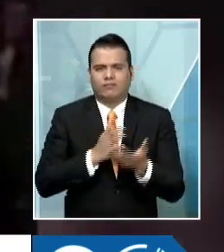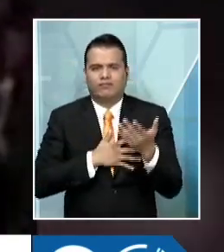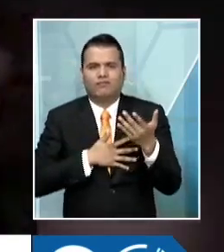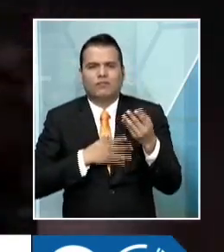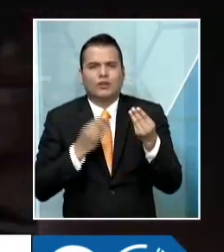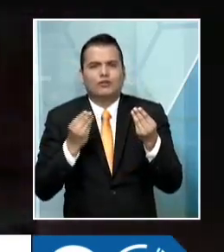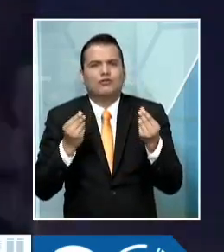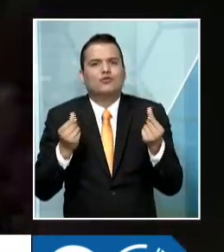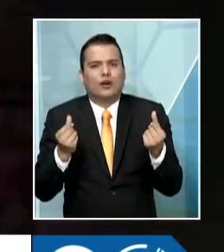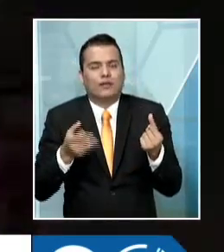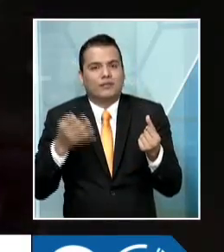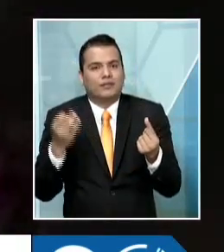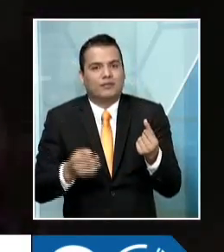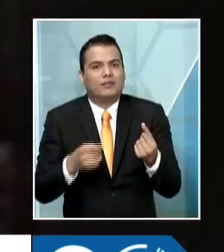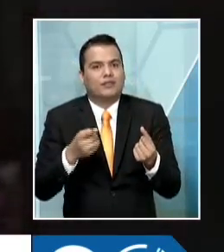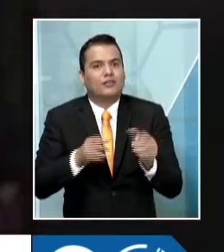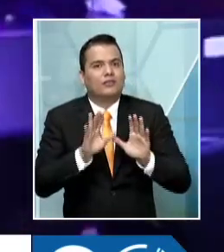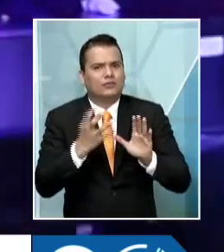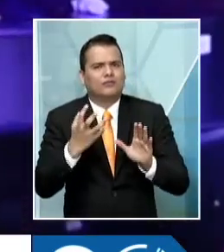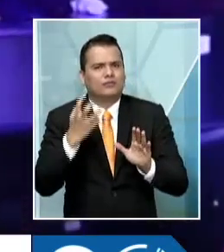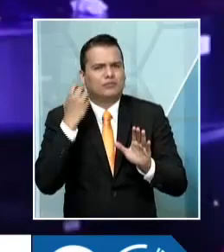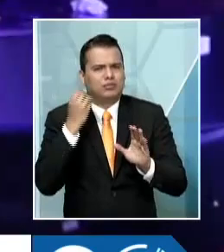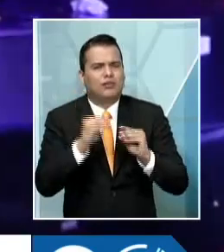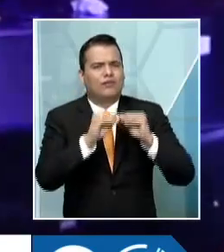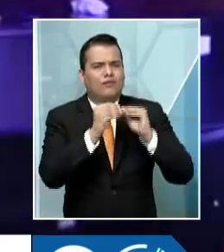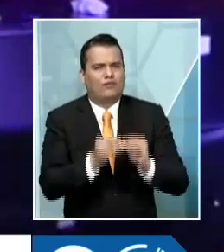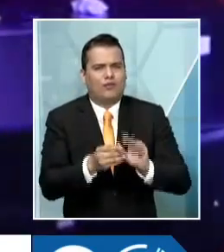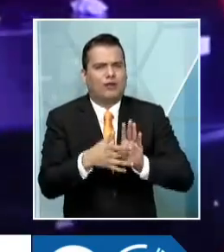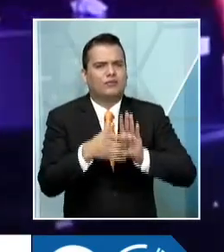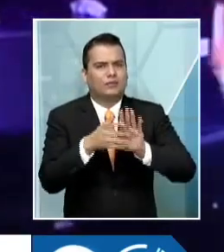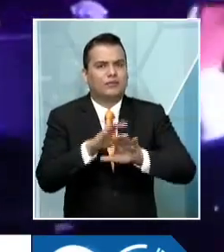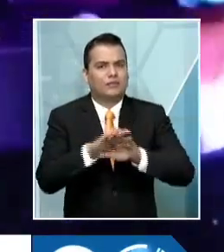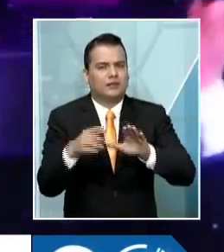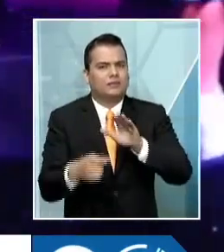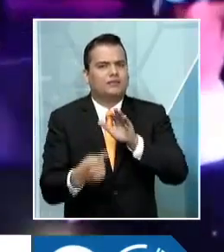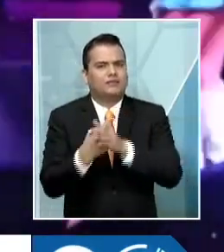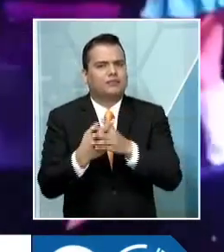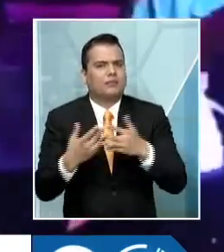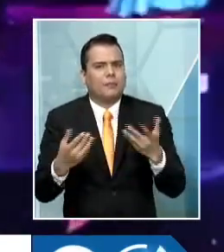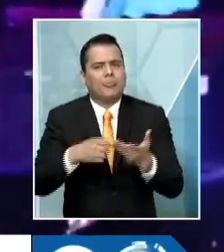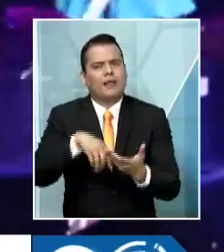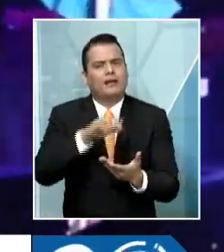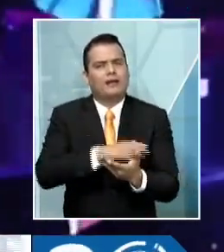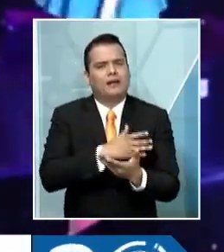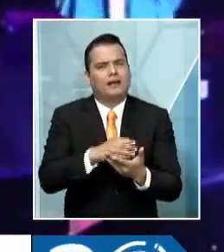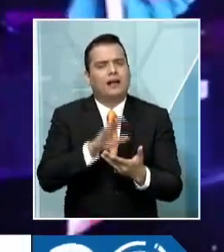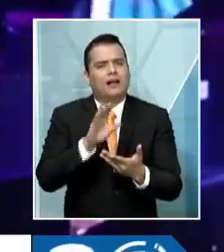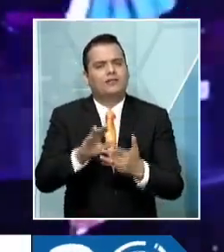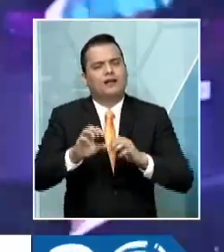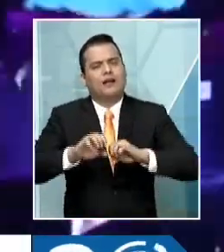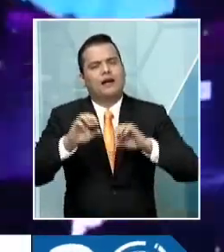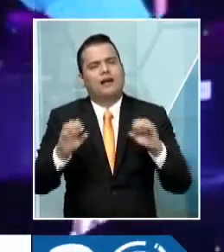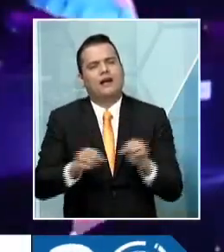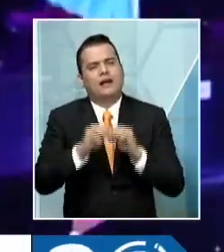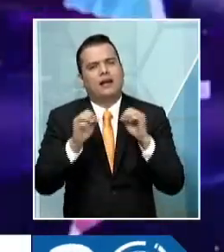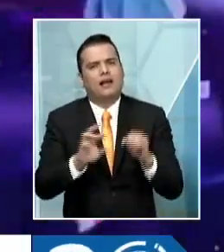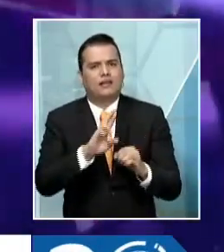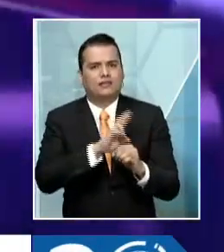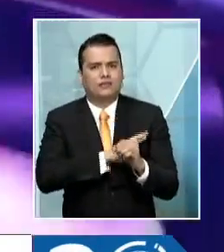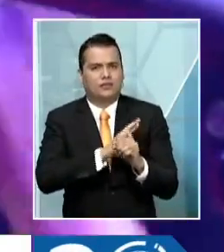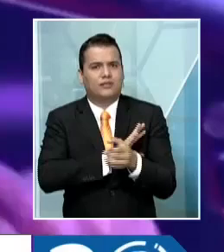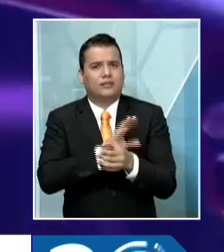romántica, pero haciendo salsa clásica. Sus primeros pasos en la música los dio cantando himnos religiosos. Era un hombre del